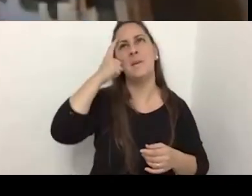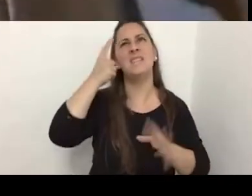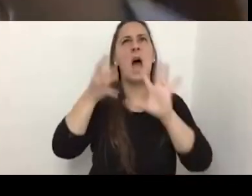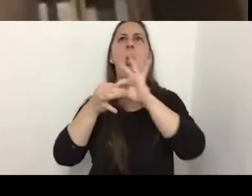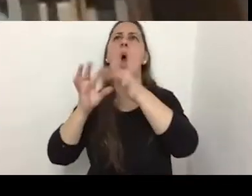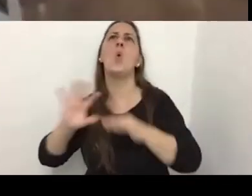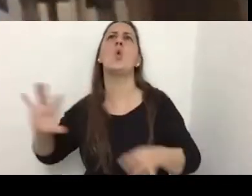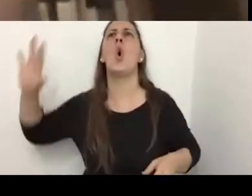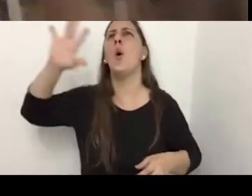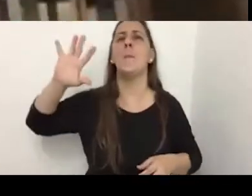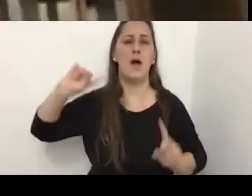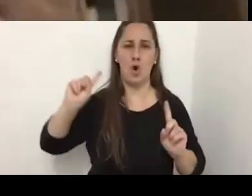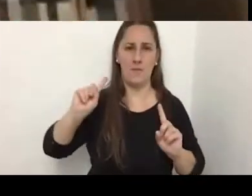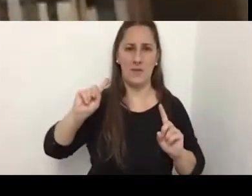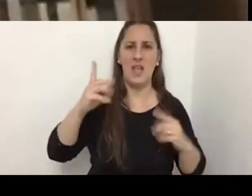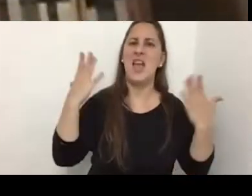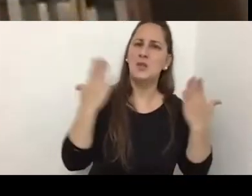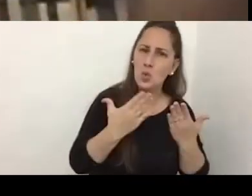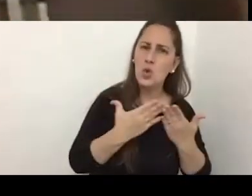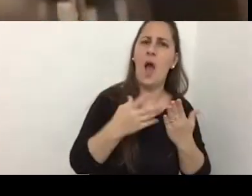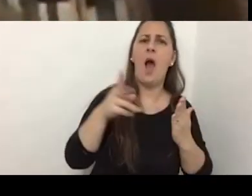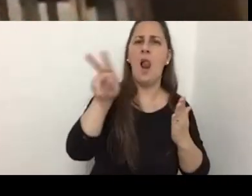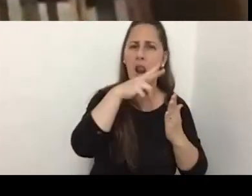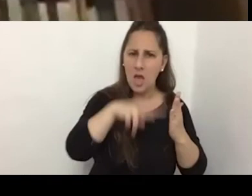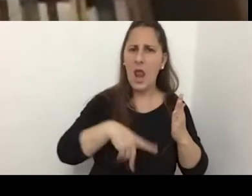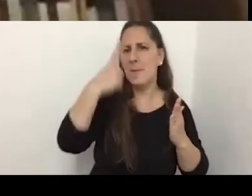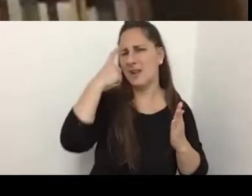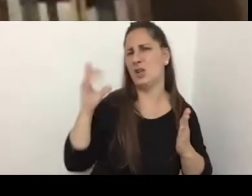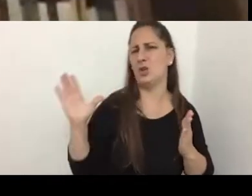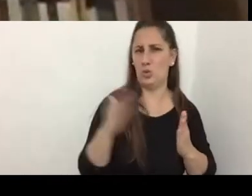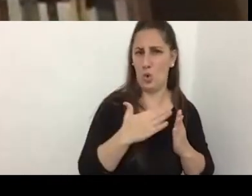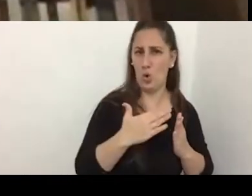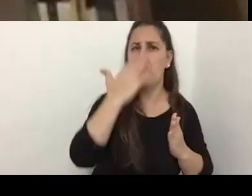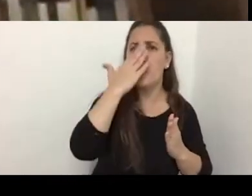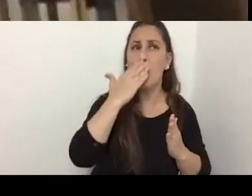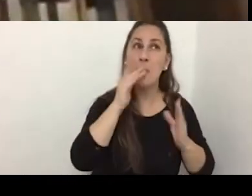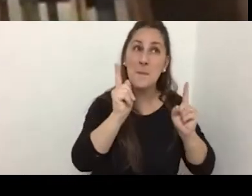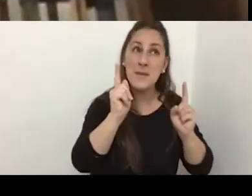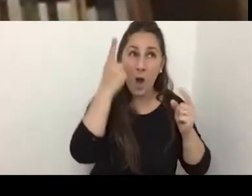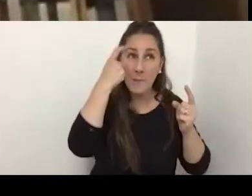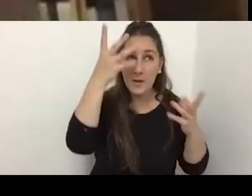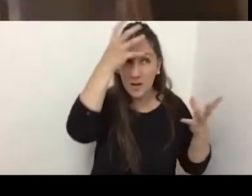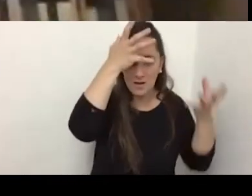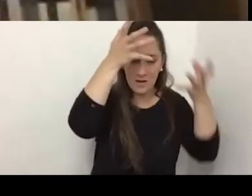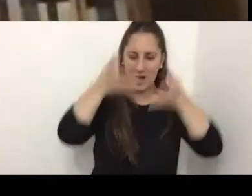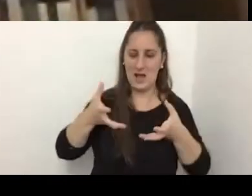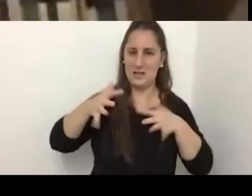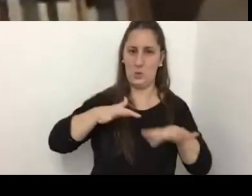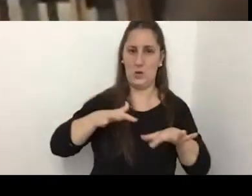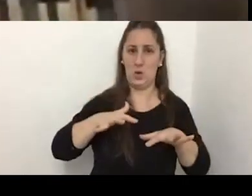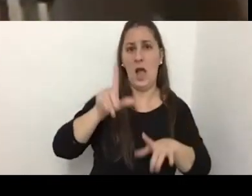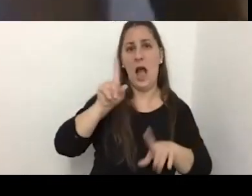de otra. Sí, a estudiar y leer todo y aprender de todo, pero eso después hay que bajarlo a nuestra realidad. Y Belgrano, cuando pensaba, decía, en algunas cosas tengo que